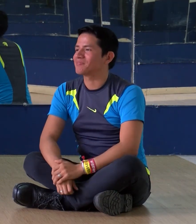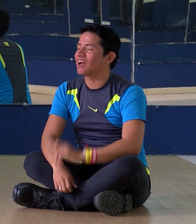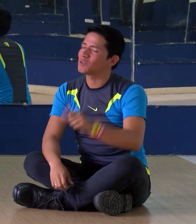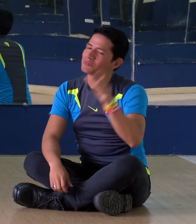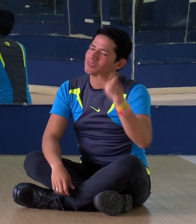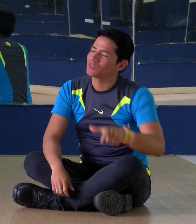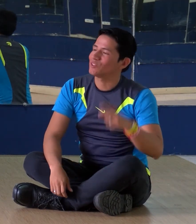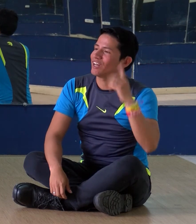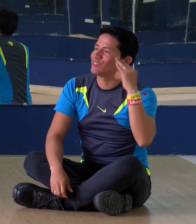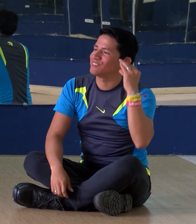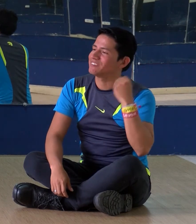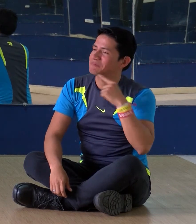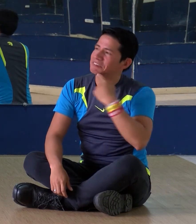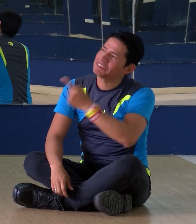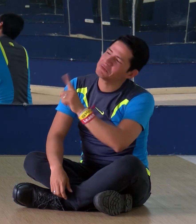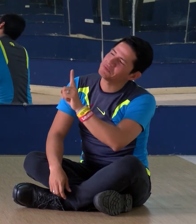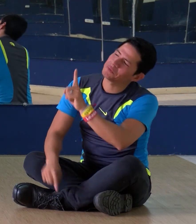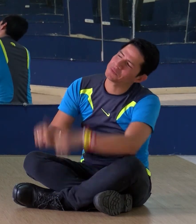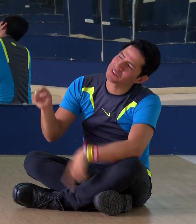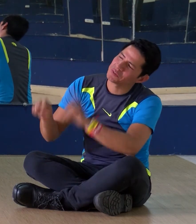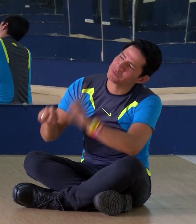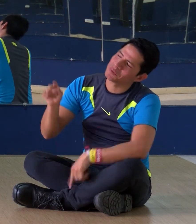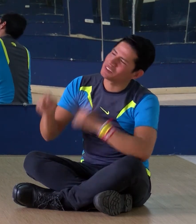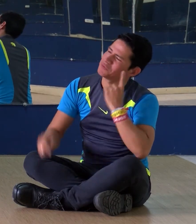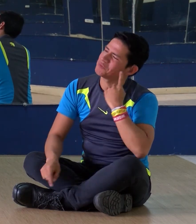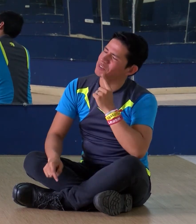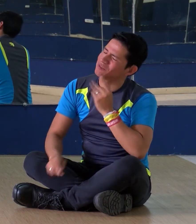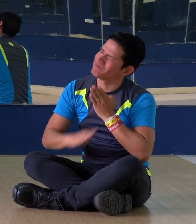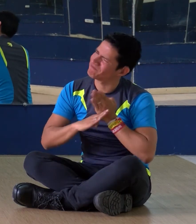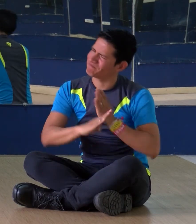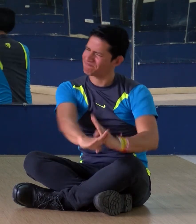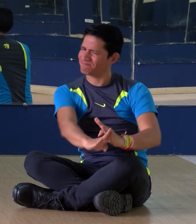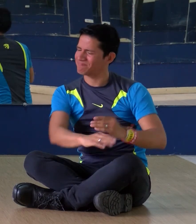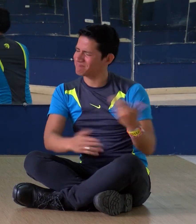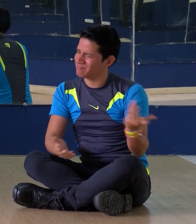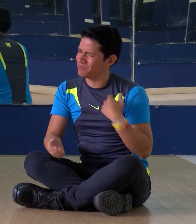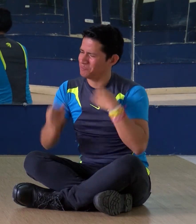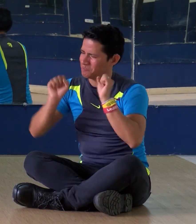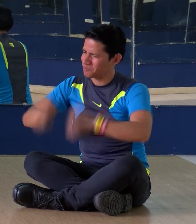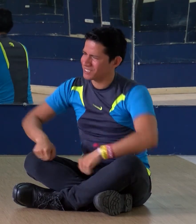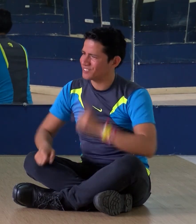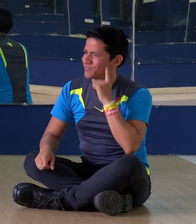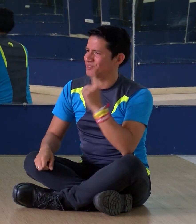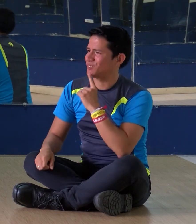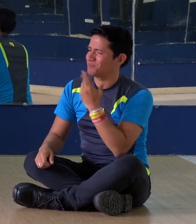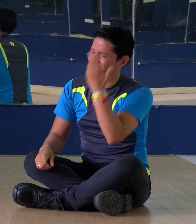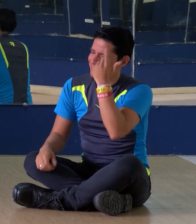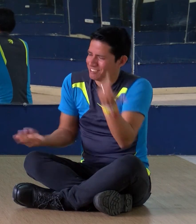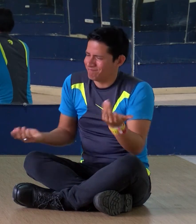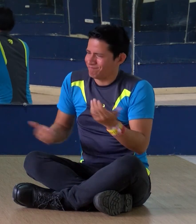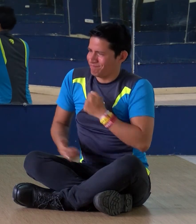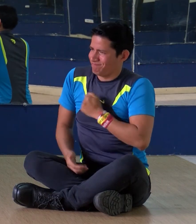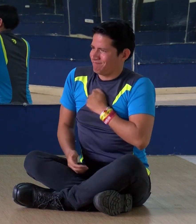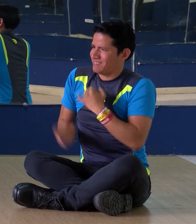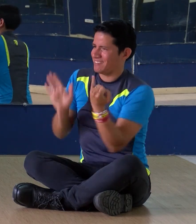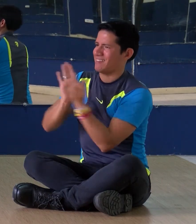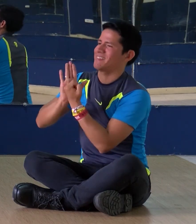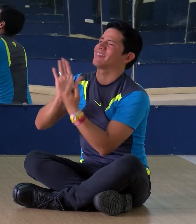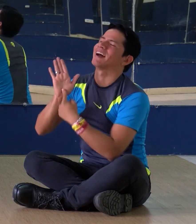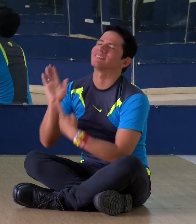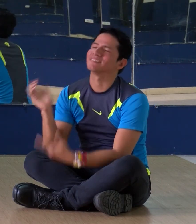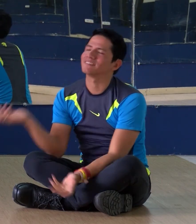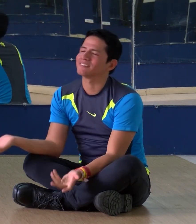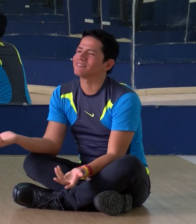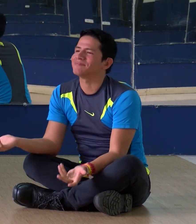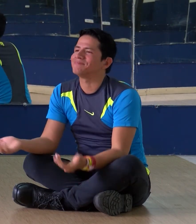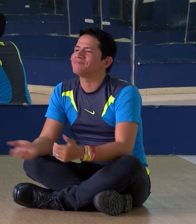Así que yo soy una muestra de eso. Y si los oyentes piensan que no lo podemos hacer, rechacemos esos comentarios negativos, ya que tenemos